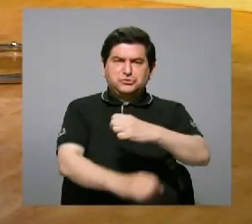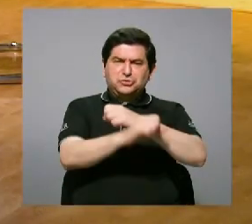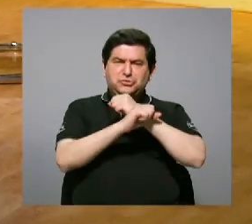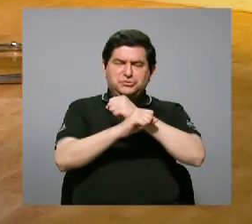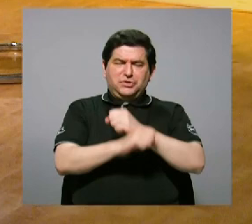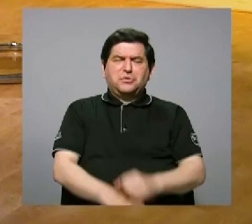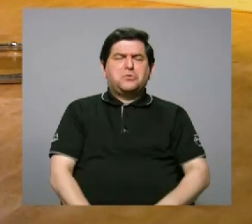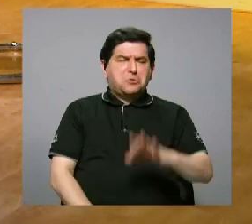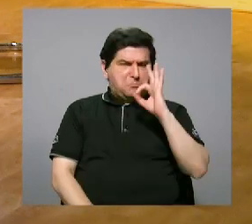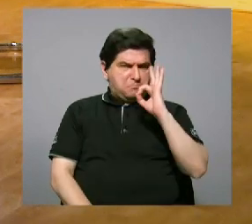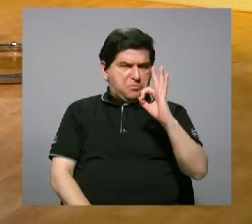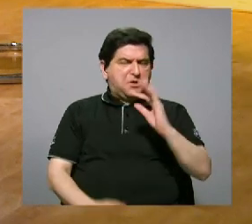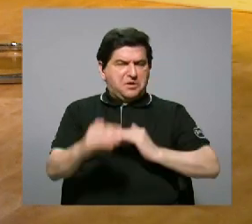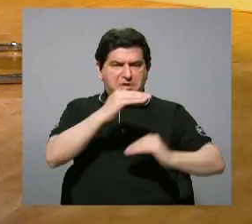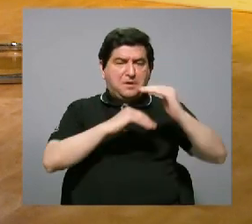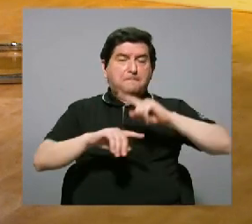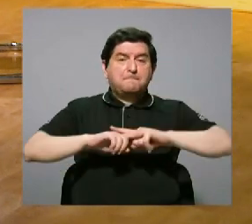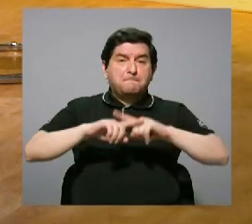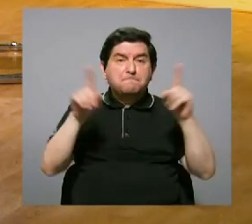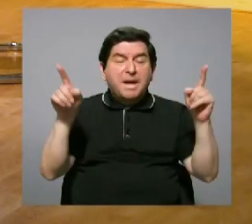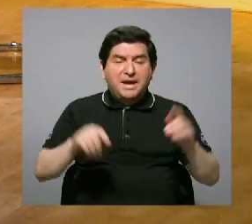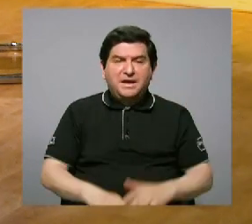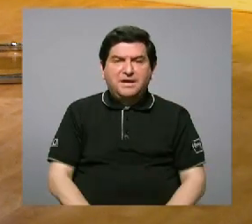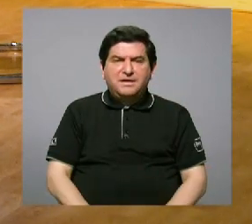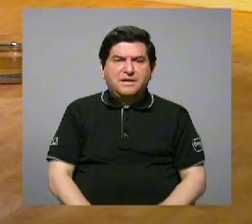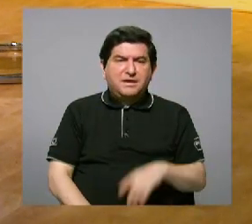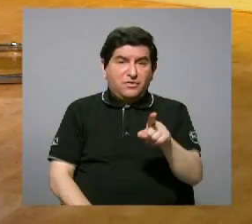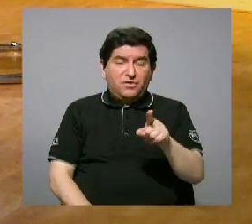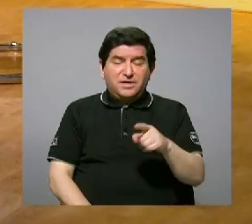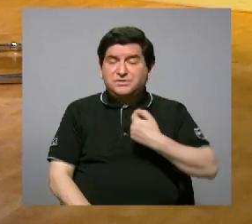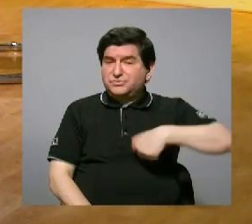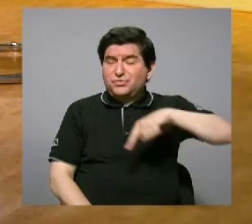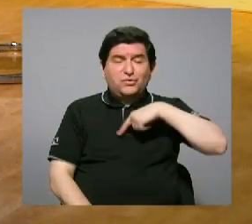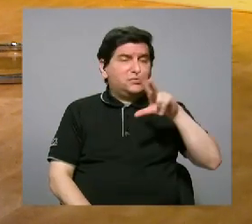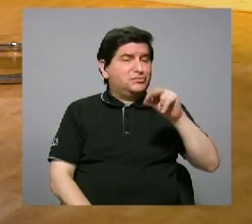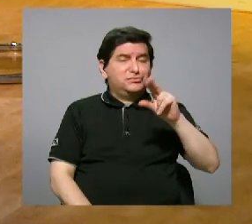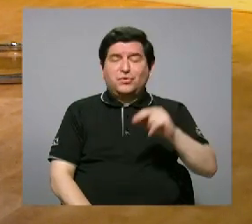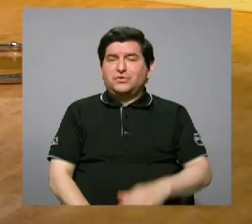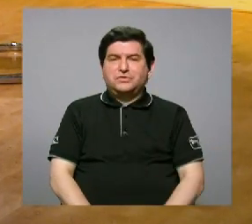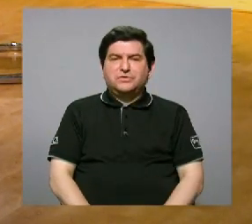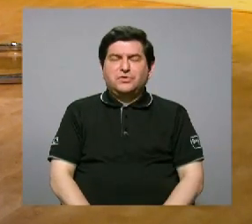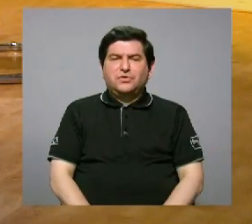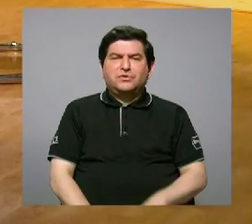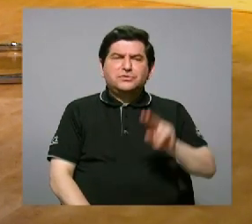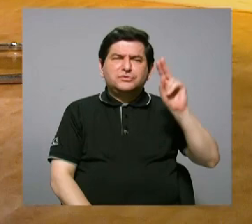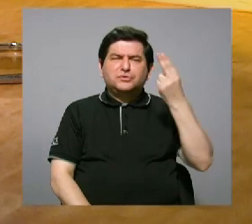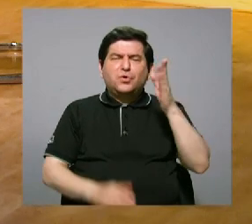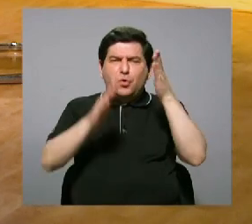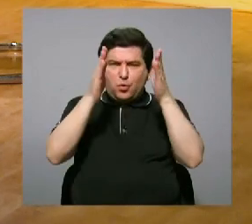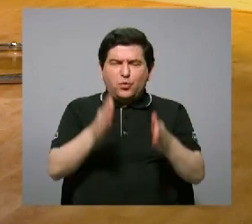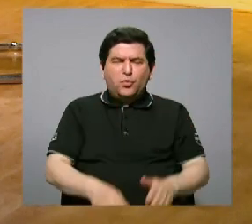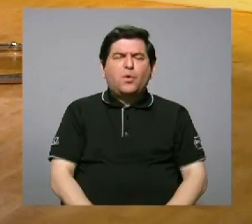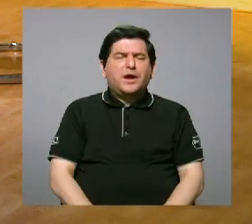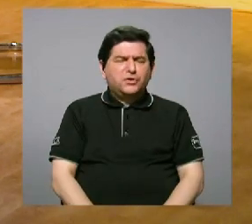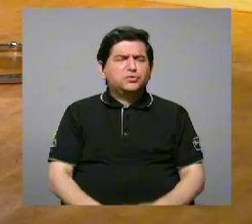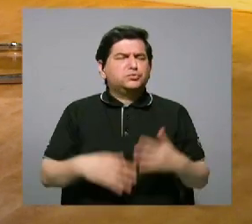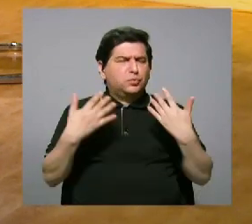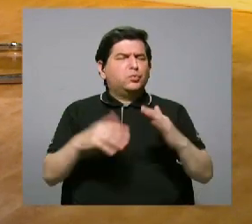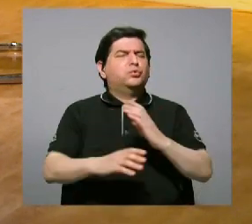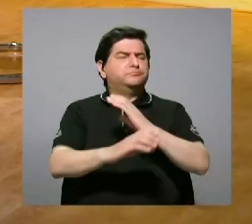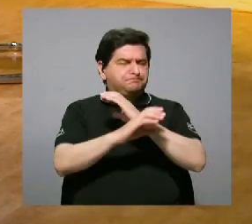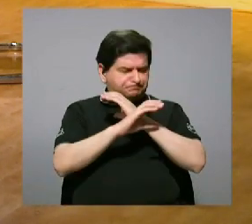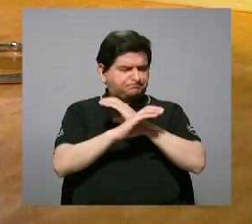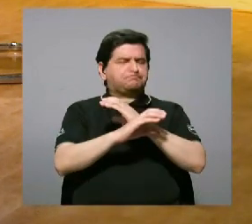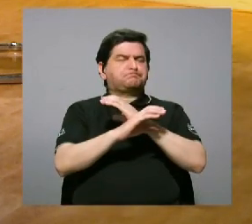bien dotado, pero como que eso no es nosotros, y me parece que los uruguayos, que son muy prudentes